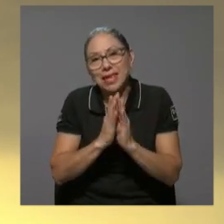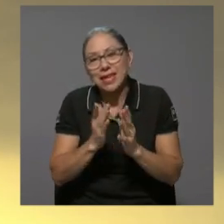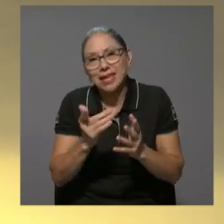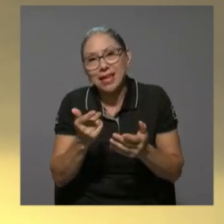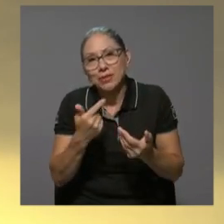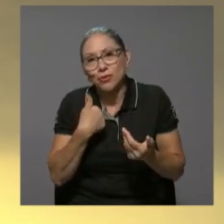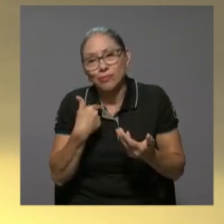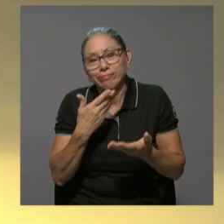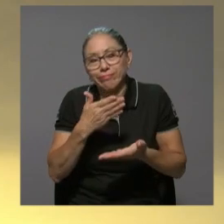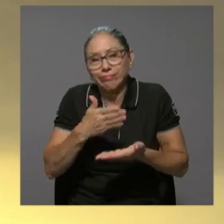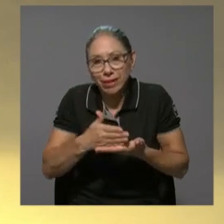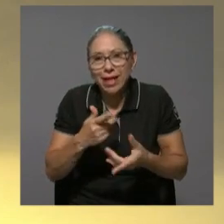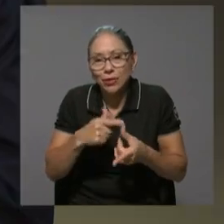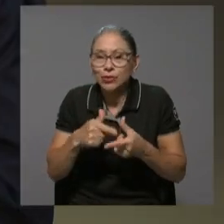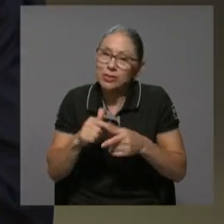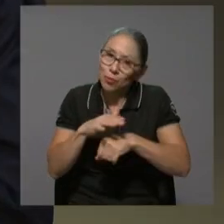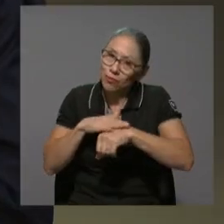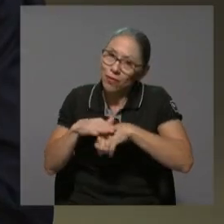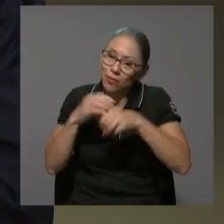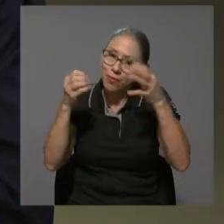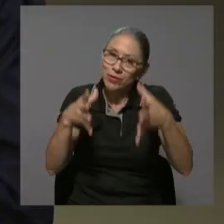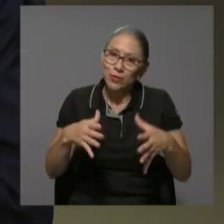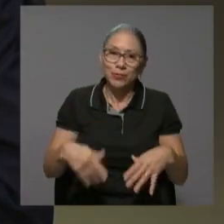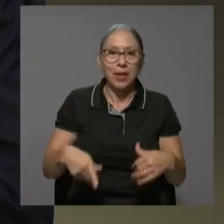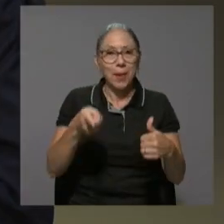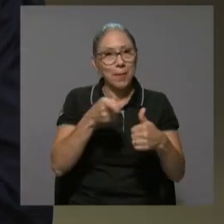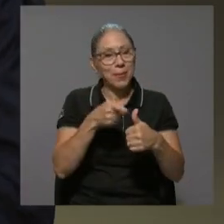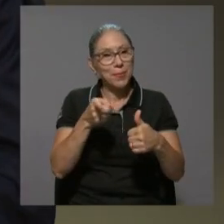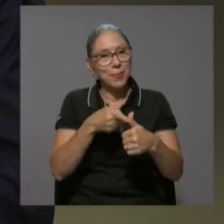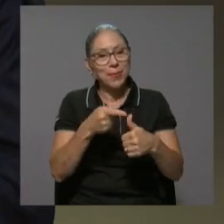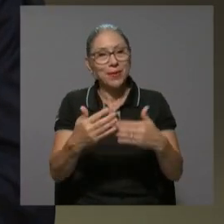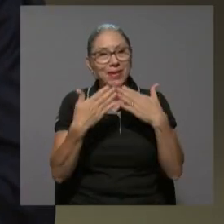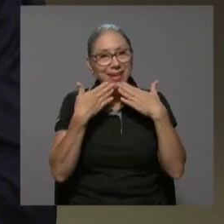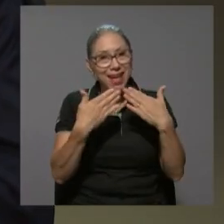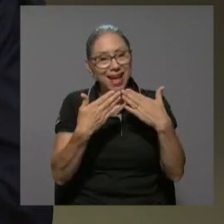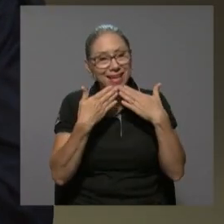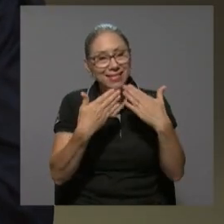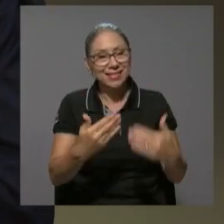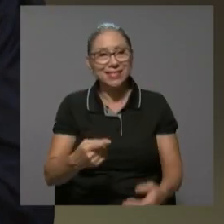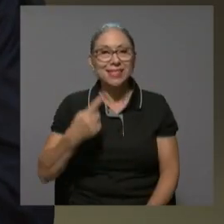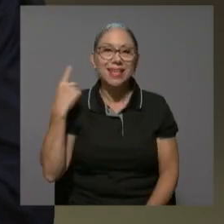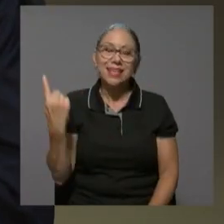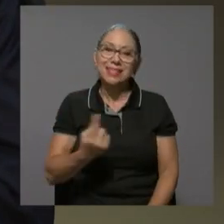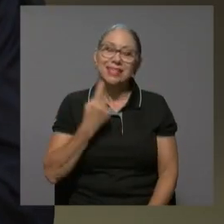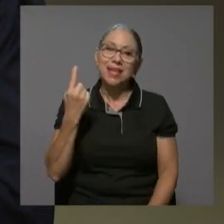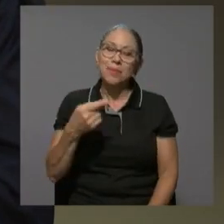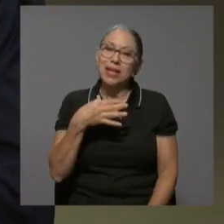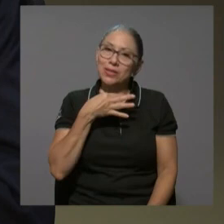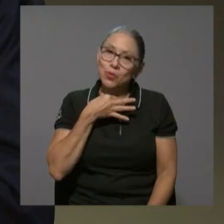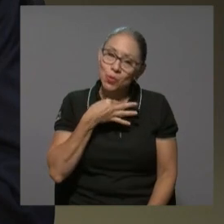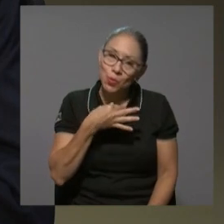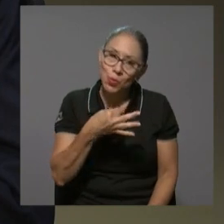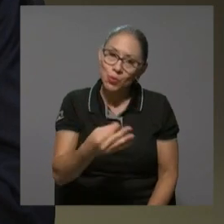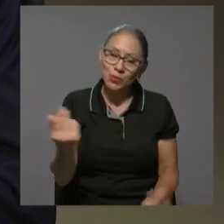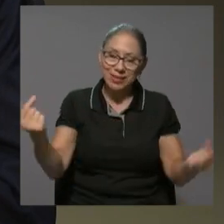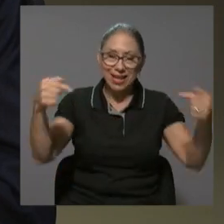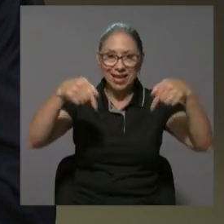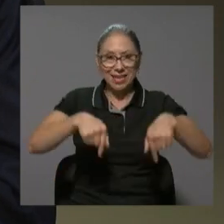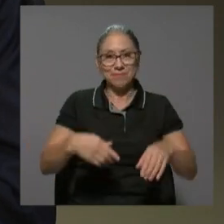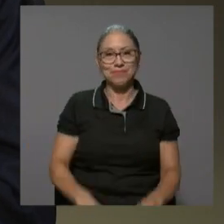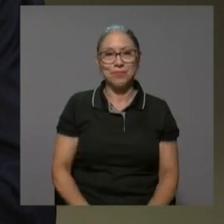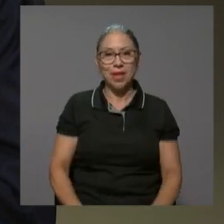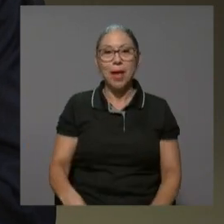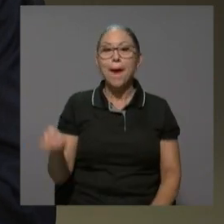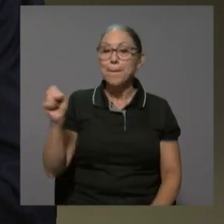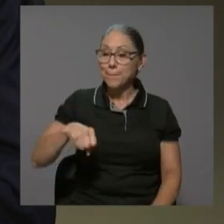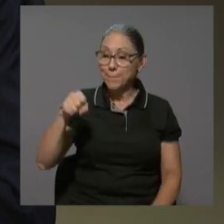profesor. Bueno, primero que nada, muchísimas gracias, don Juan Rafael. Siempre es un gusto estar aquí. Efectivamente, ese es un libro